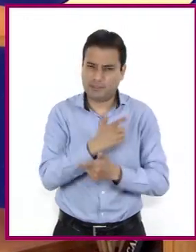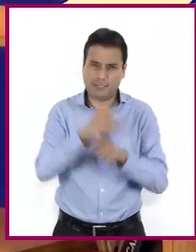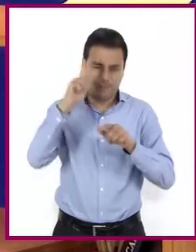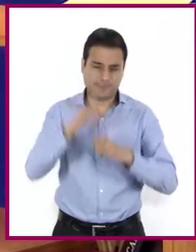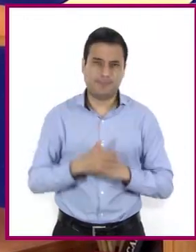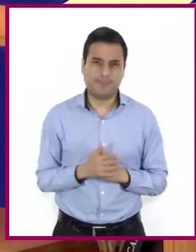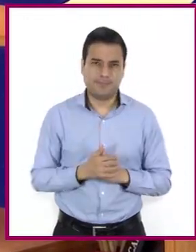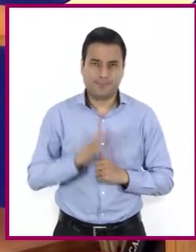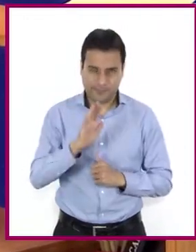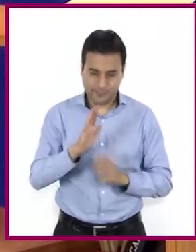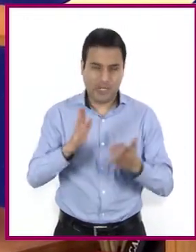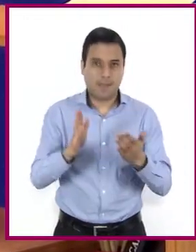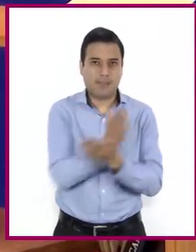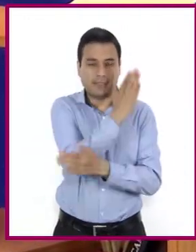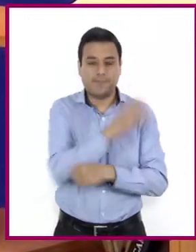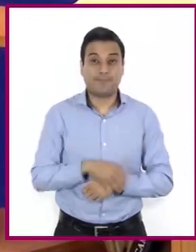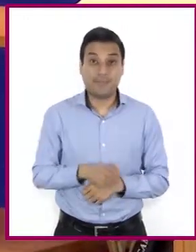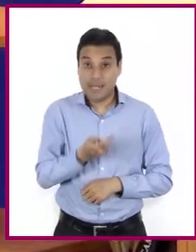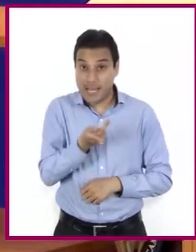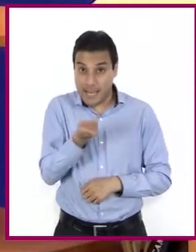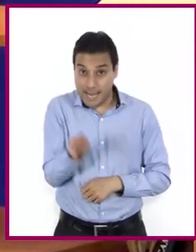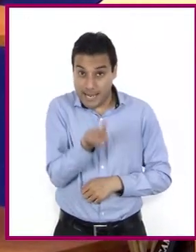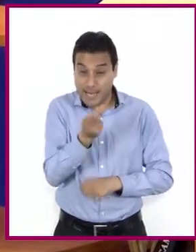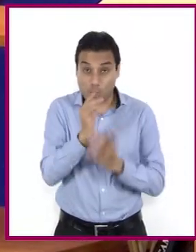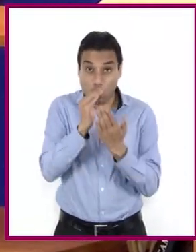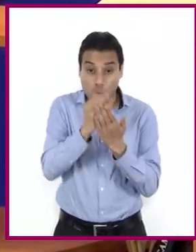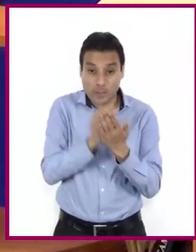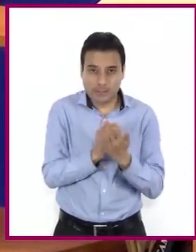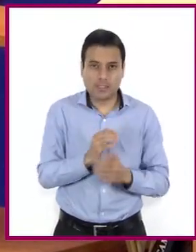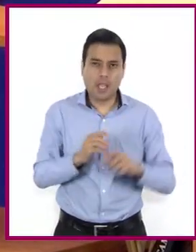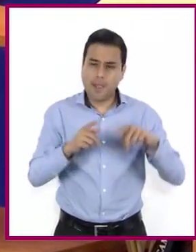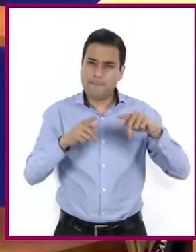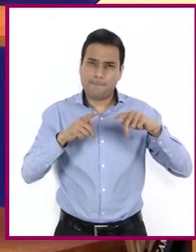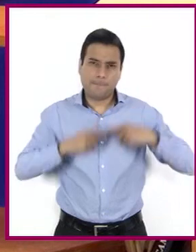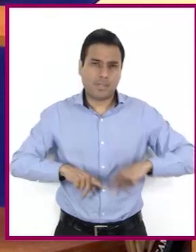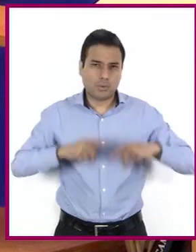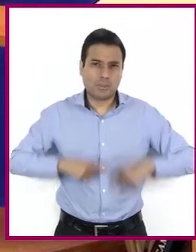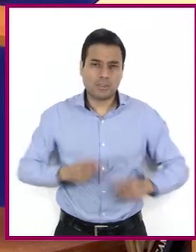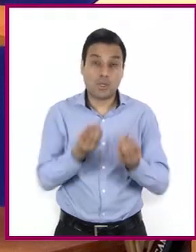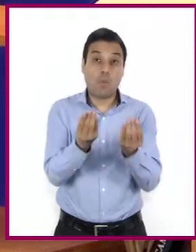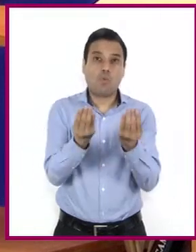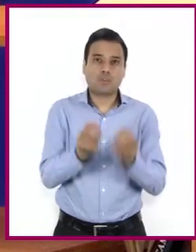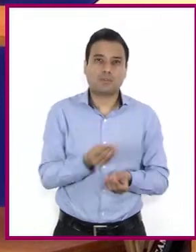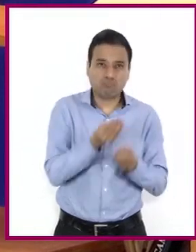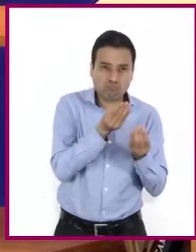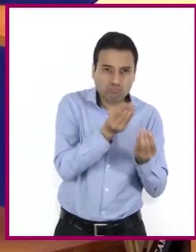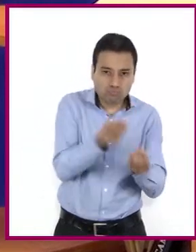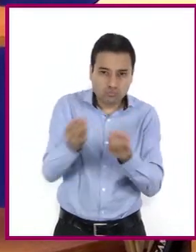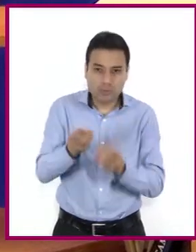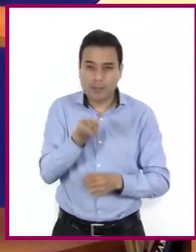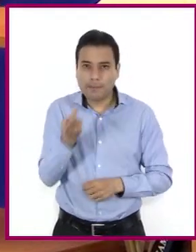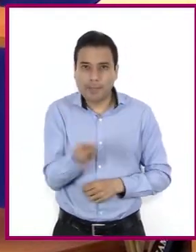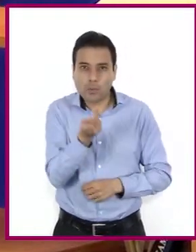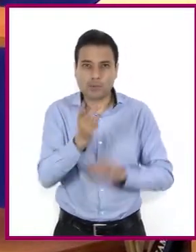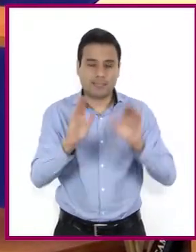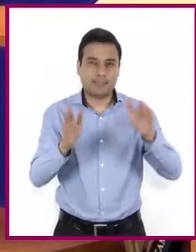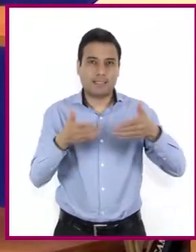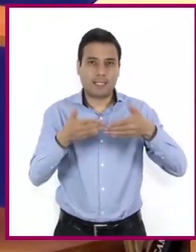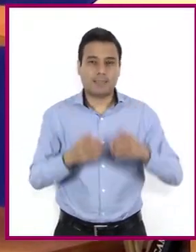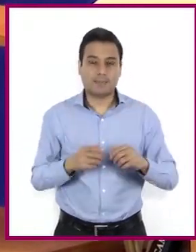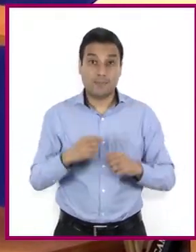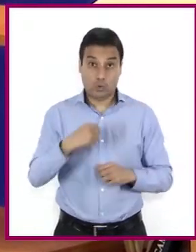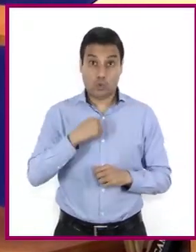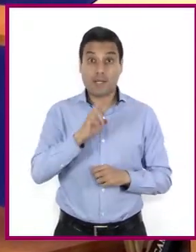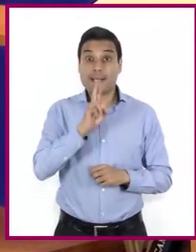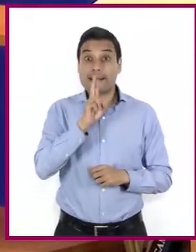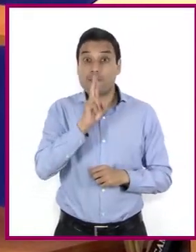tema. Por otro lado, la encuesta se aplica a más personas. Contiene sobre todo preguntas cerradas y quienes responden tienen